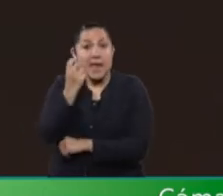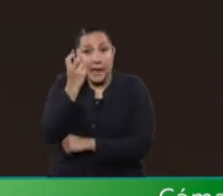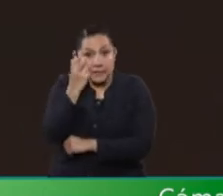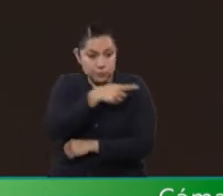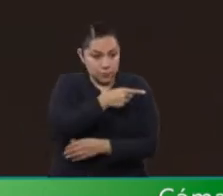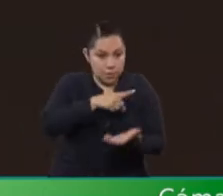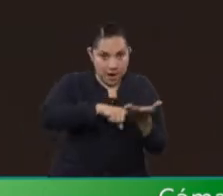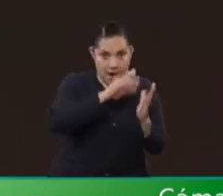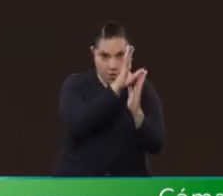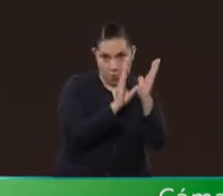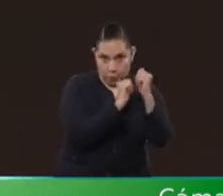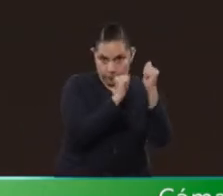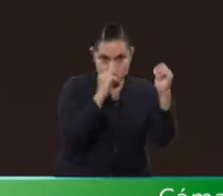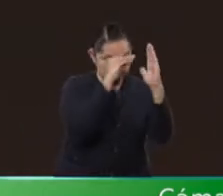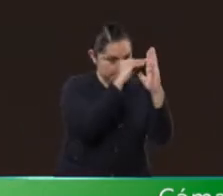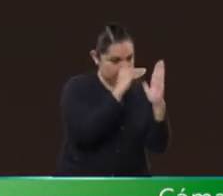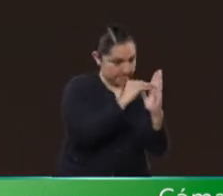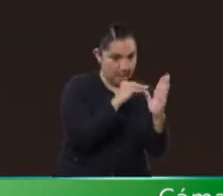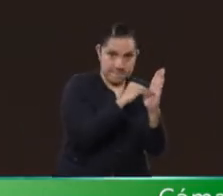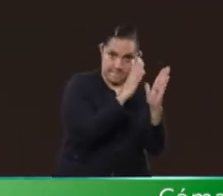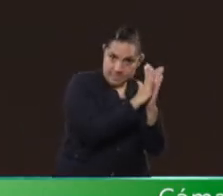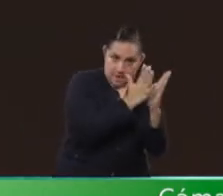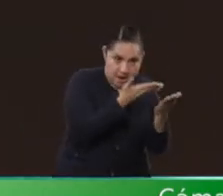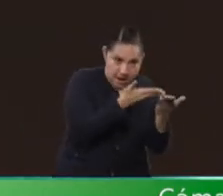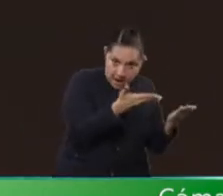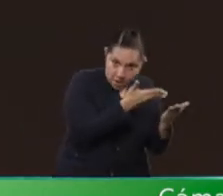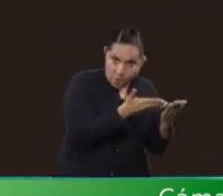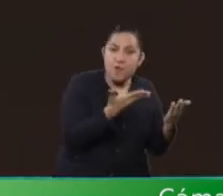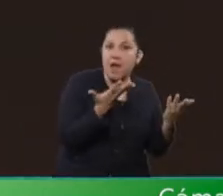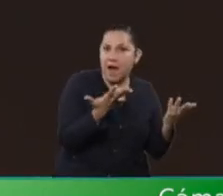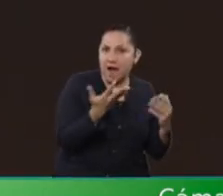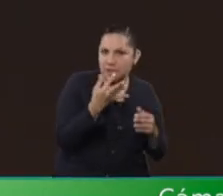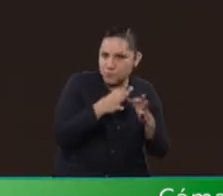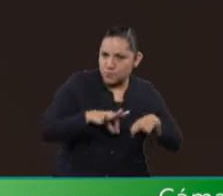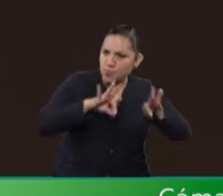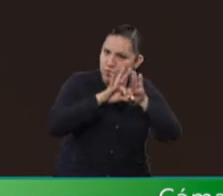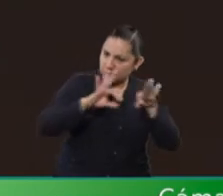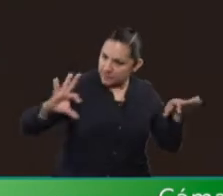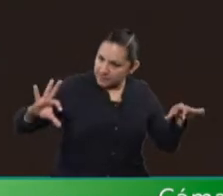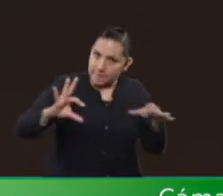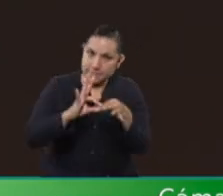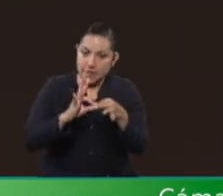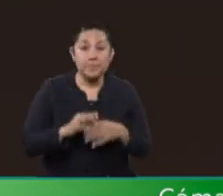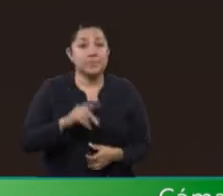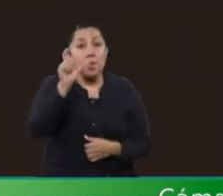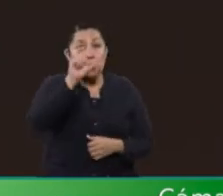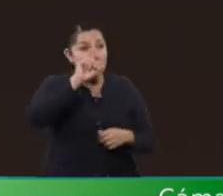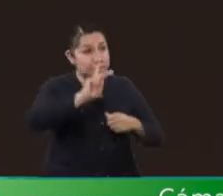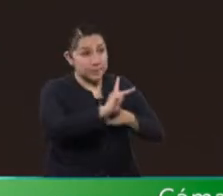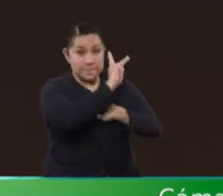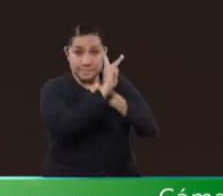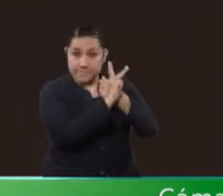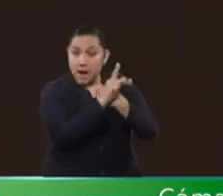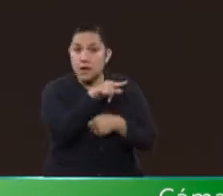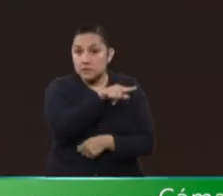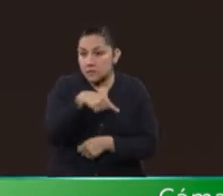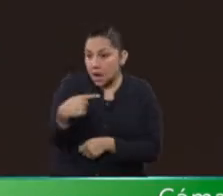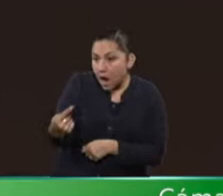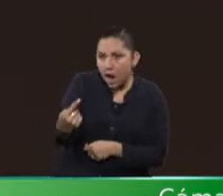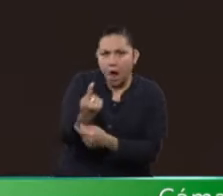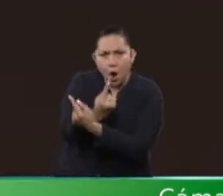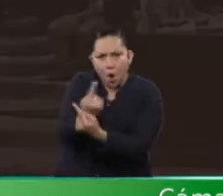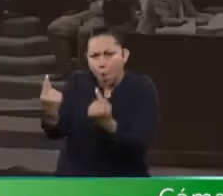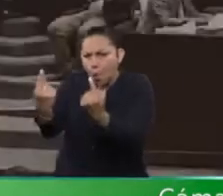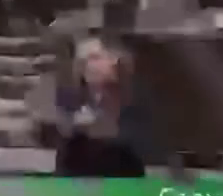resguarda la nación que cubre con su manto a sus niñas y niños más pequeños está destinada a la grandeza es